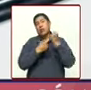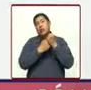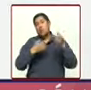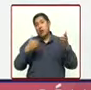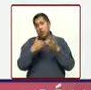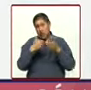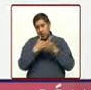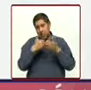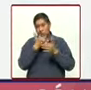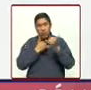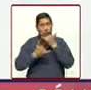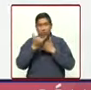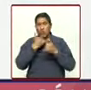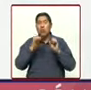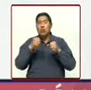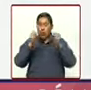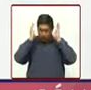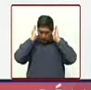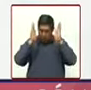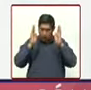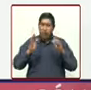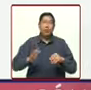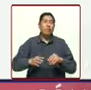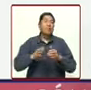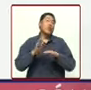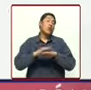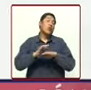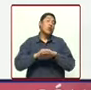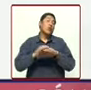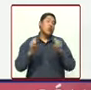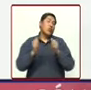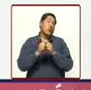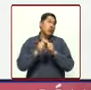cercano. Estoy aquí para escucharte, pero también te sugiero que